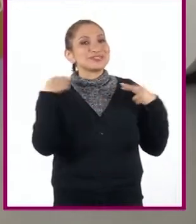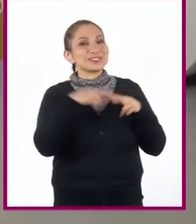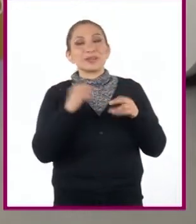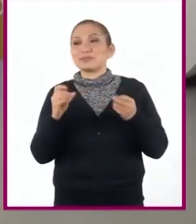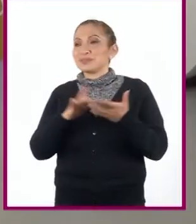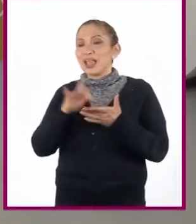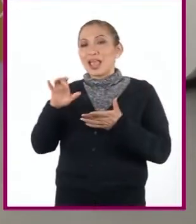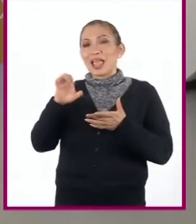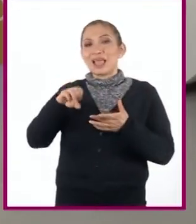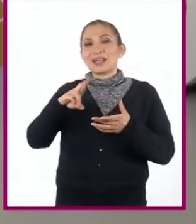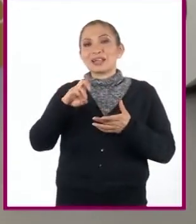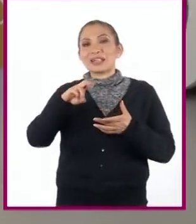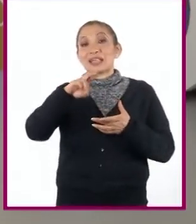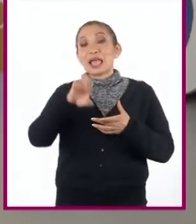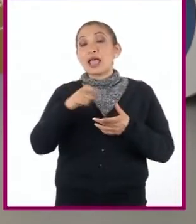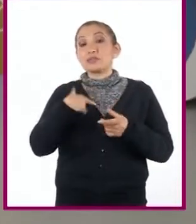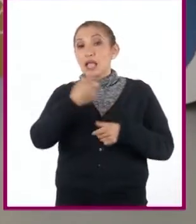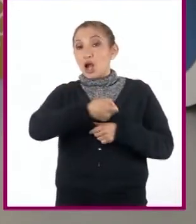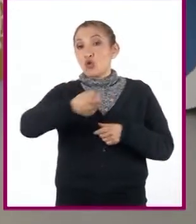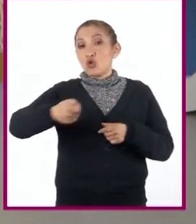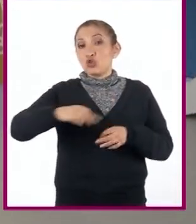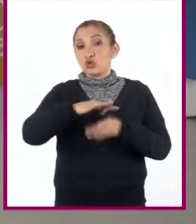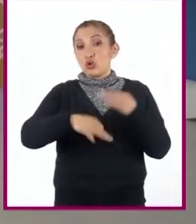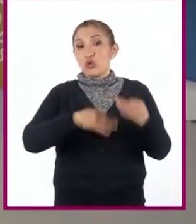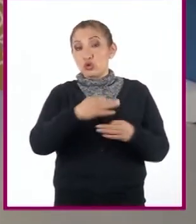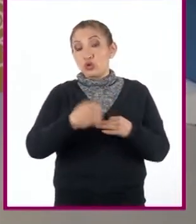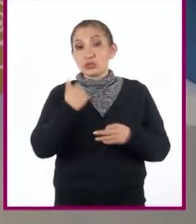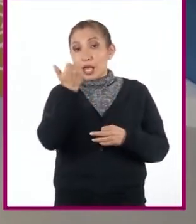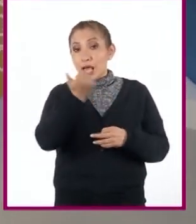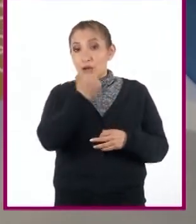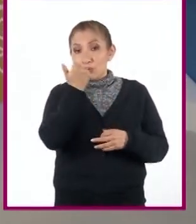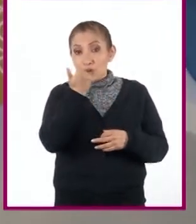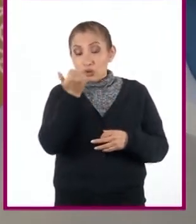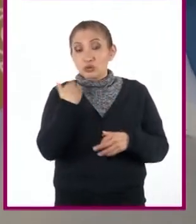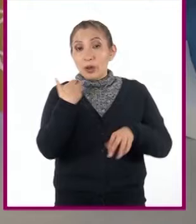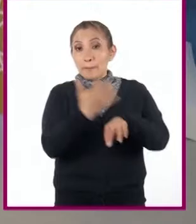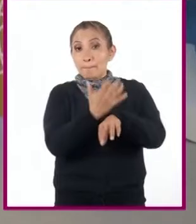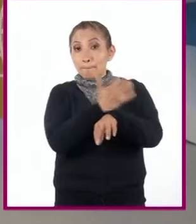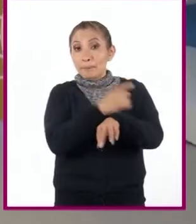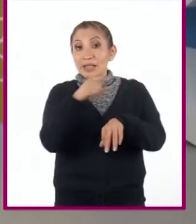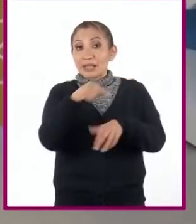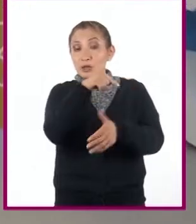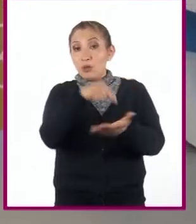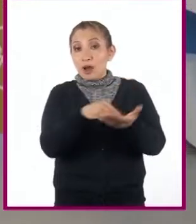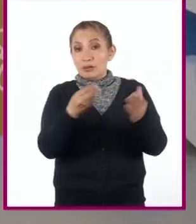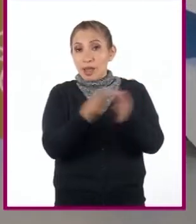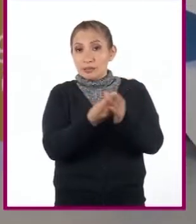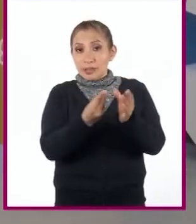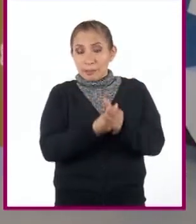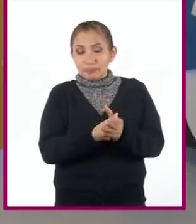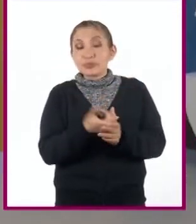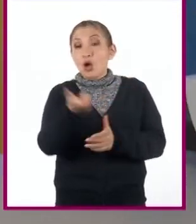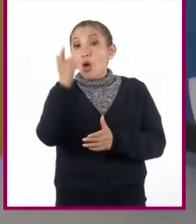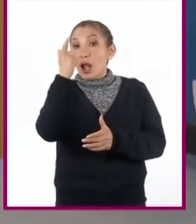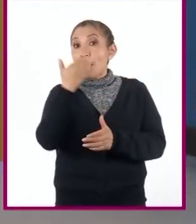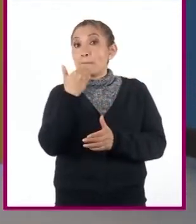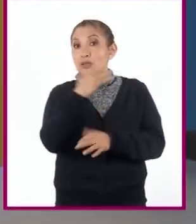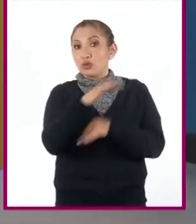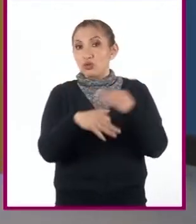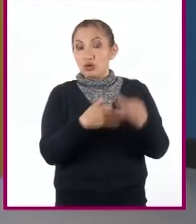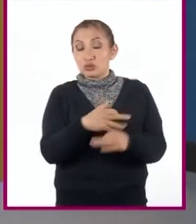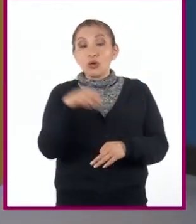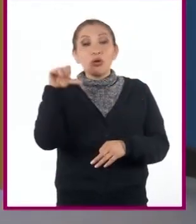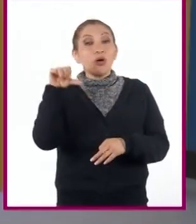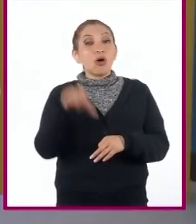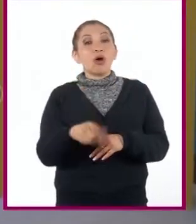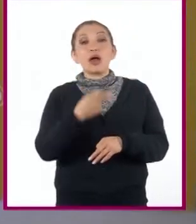Muchas gracias, Enrique. Un saludo a todas y todos nuestros estudiantes que nos acompañan en esta sesión. Espero que todos se encuentren bien. El día